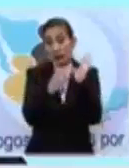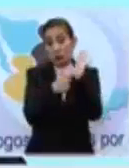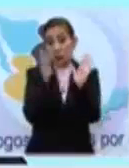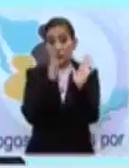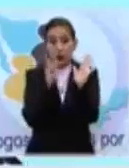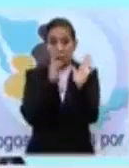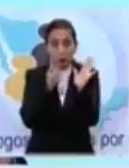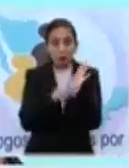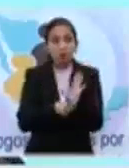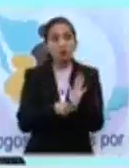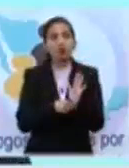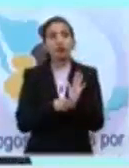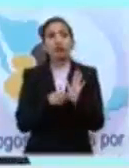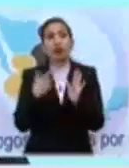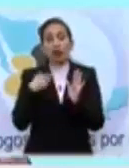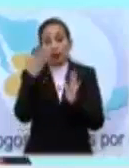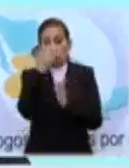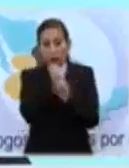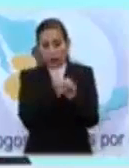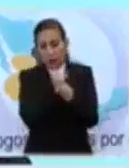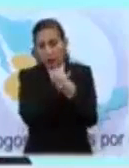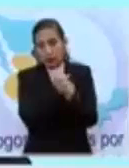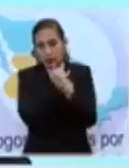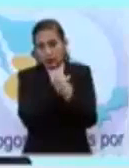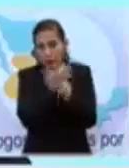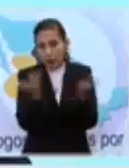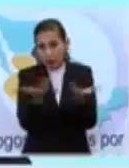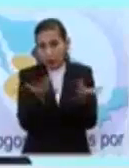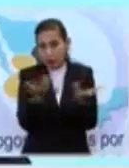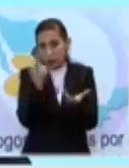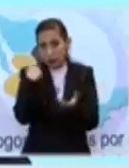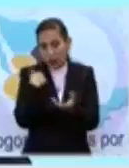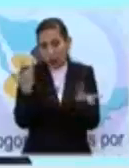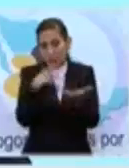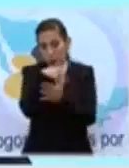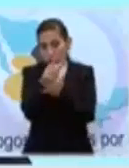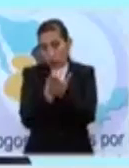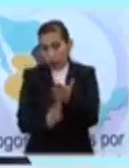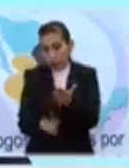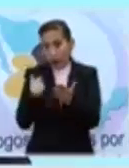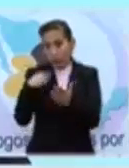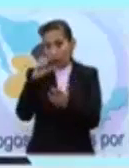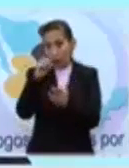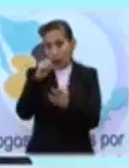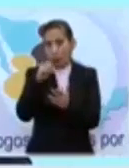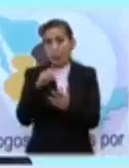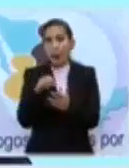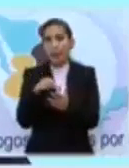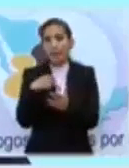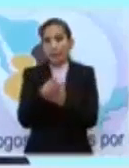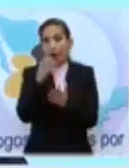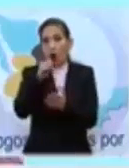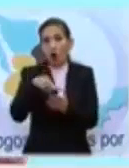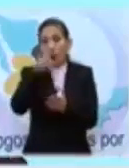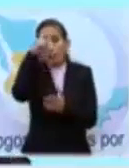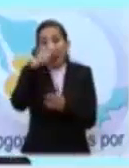de esto. Viene de un estudio que estoy realizando precisamente para el programa de las Naciones Unidas para el Desarrollo en